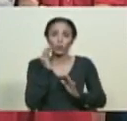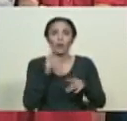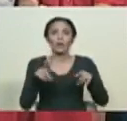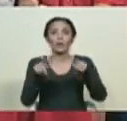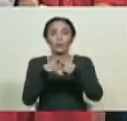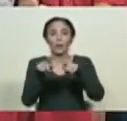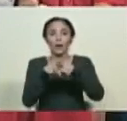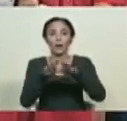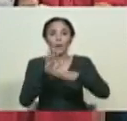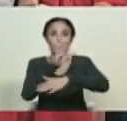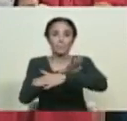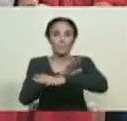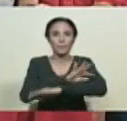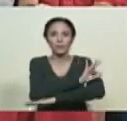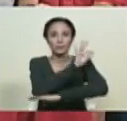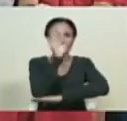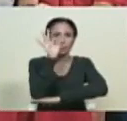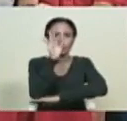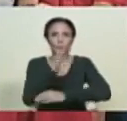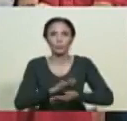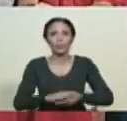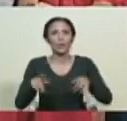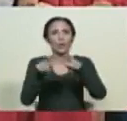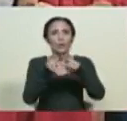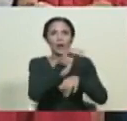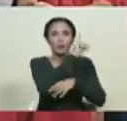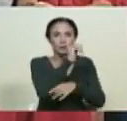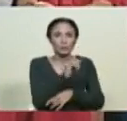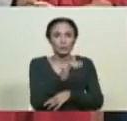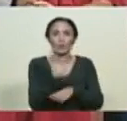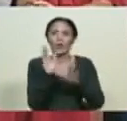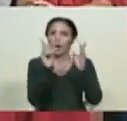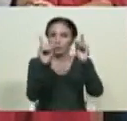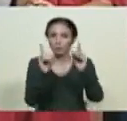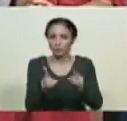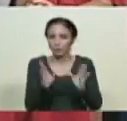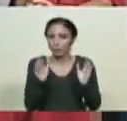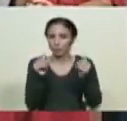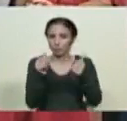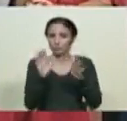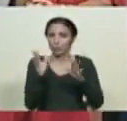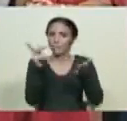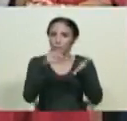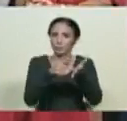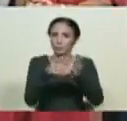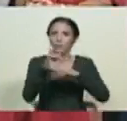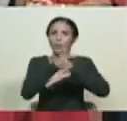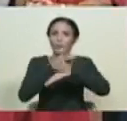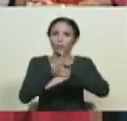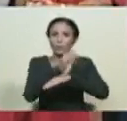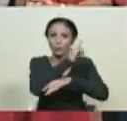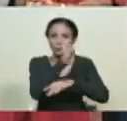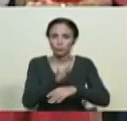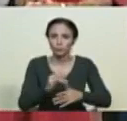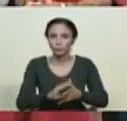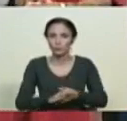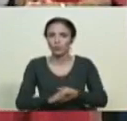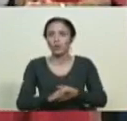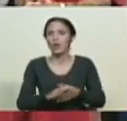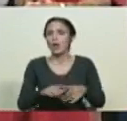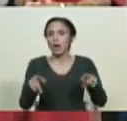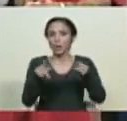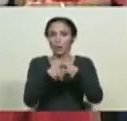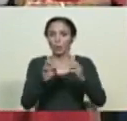Venezuela. O a Manuel Rosales, que decidió participar en el Estado Zulia. Les agradecemos en nombre de nuestro pueblo haber tenido